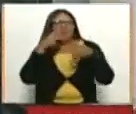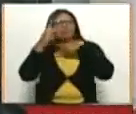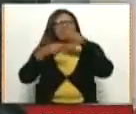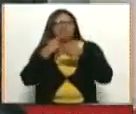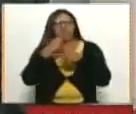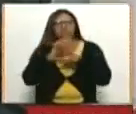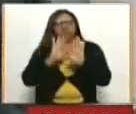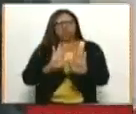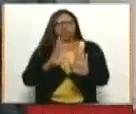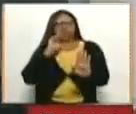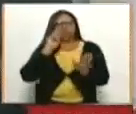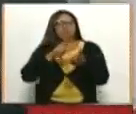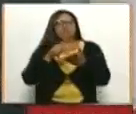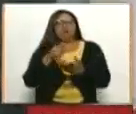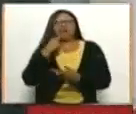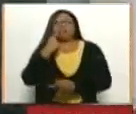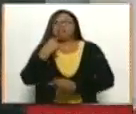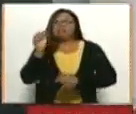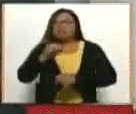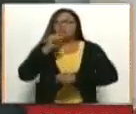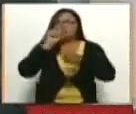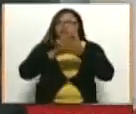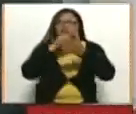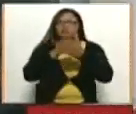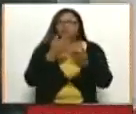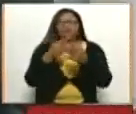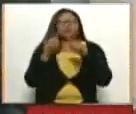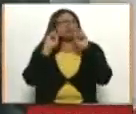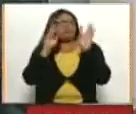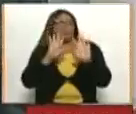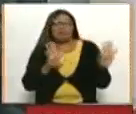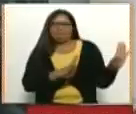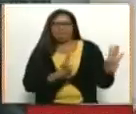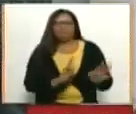no participar y ellos todavía están reclamando esas elecciones. Bueno, ese como es otro que, tema. ¿Ves?